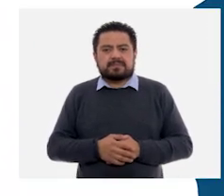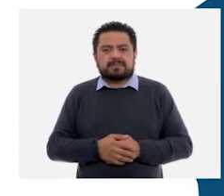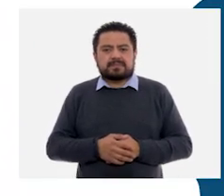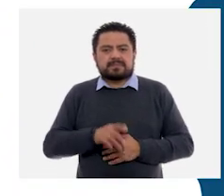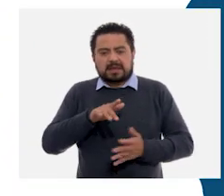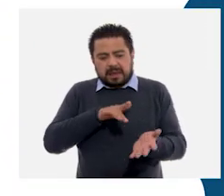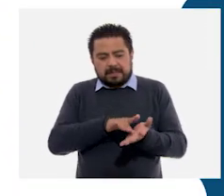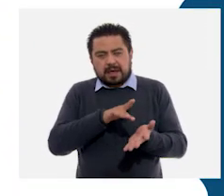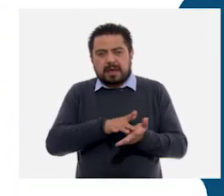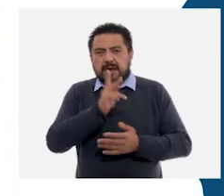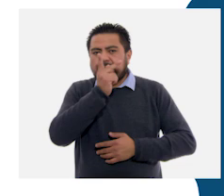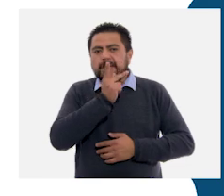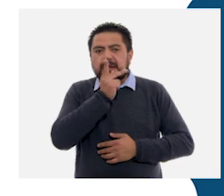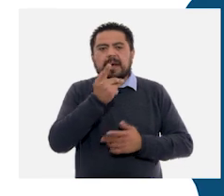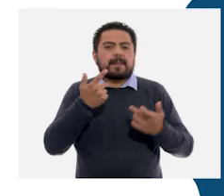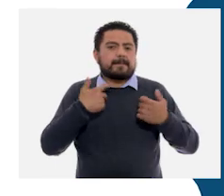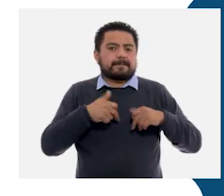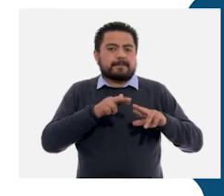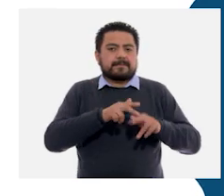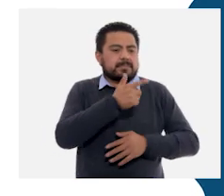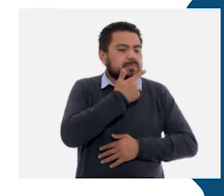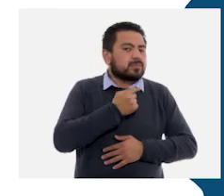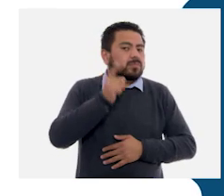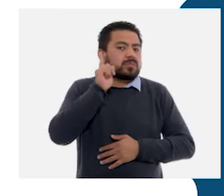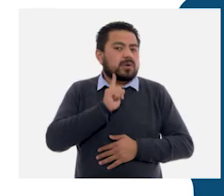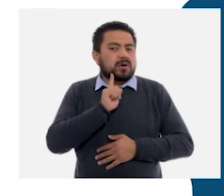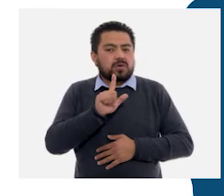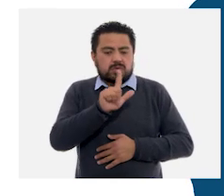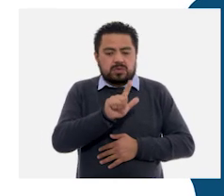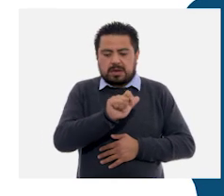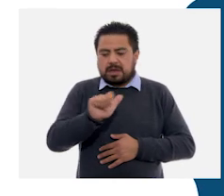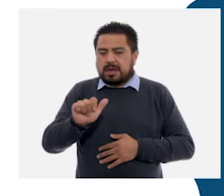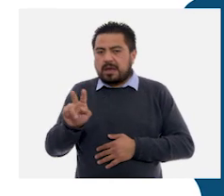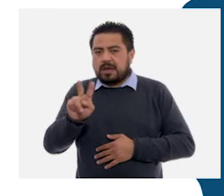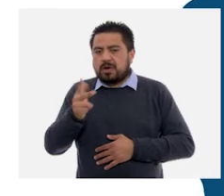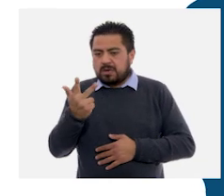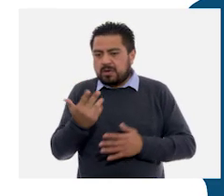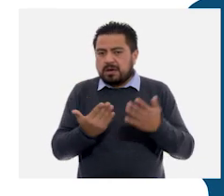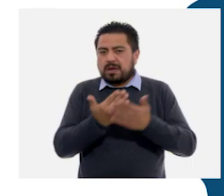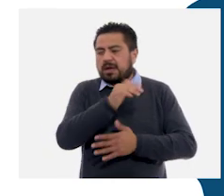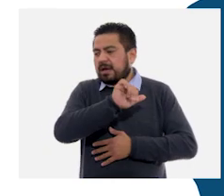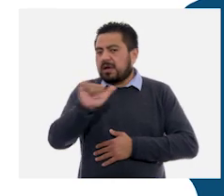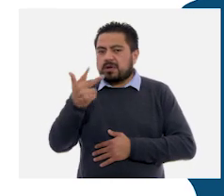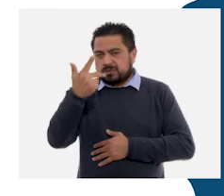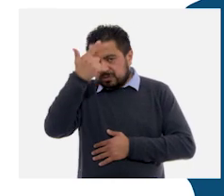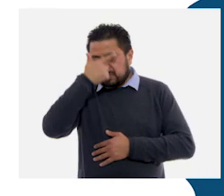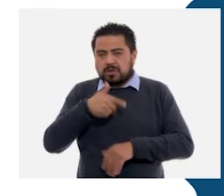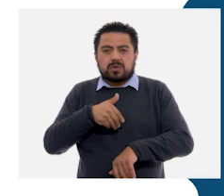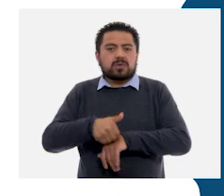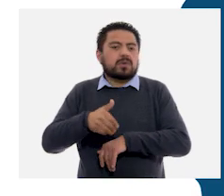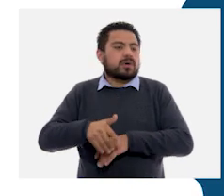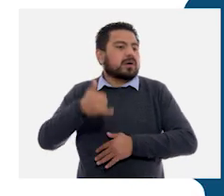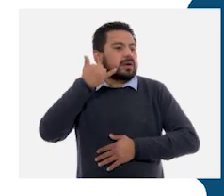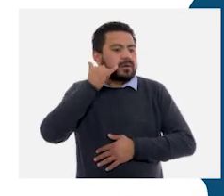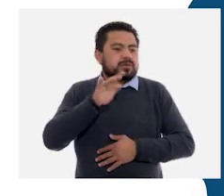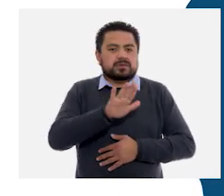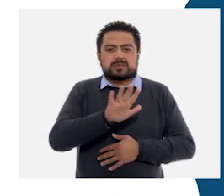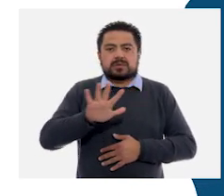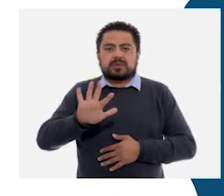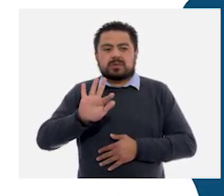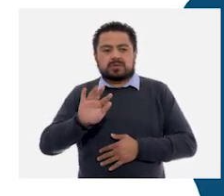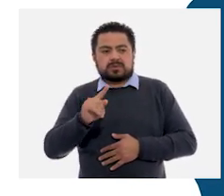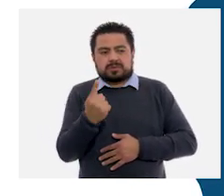Para apoyo pedagógico, hay maestras y maestros de lunes a viernes de 8 a 20 horas en el teléfono